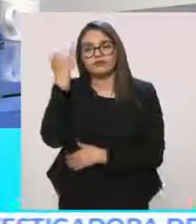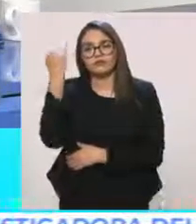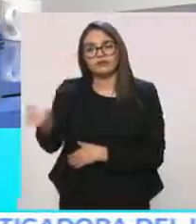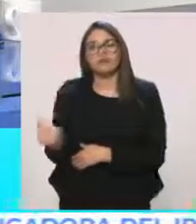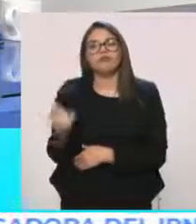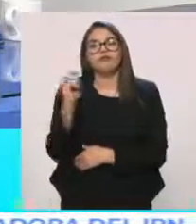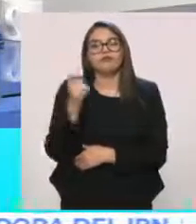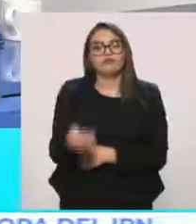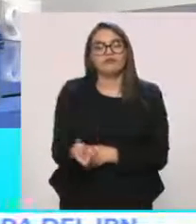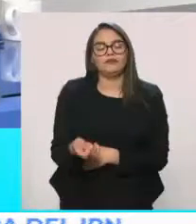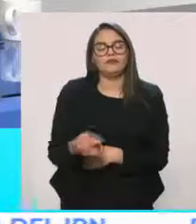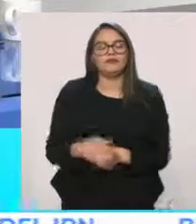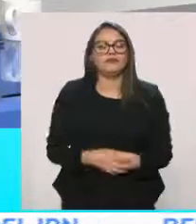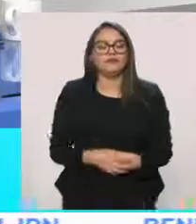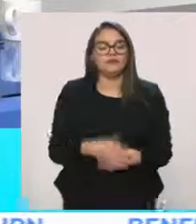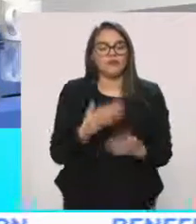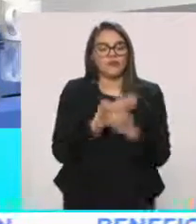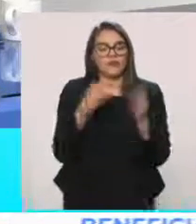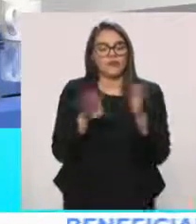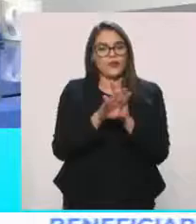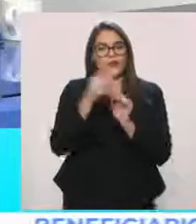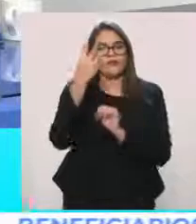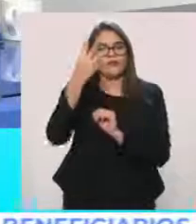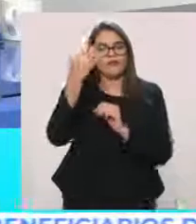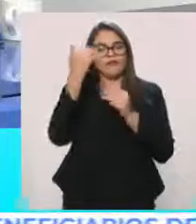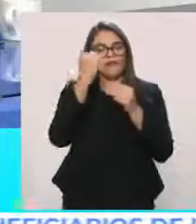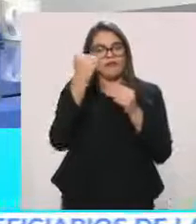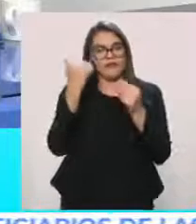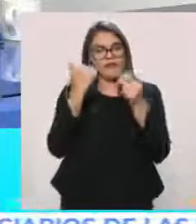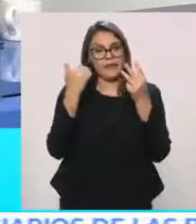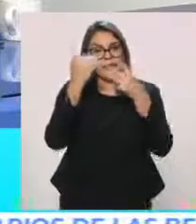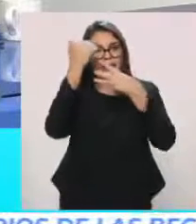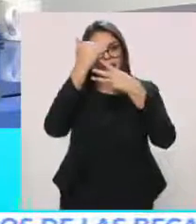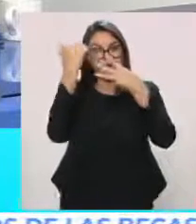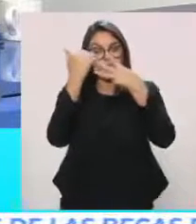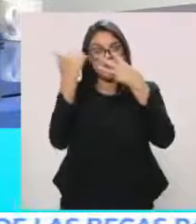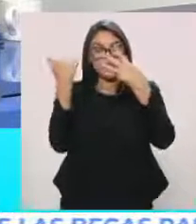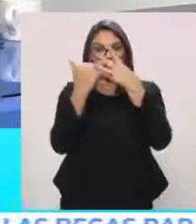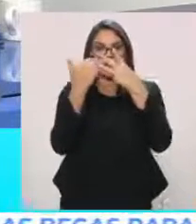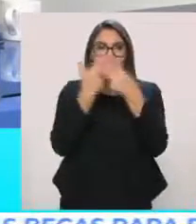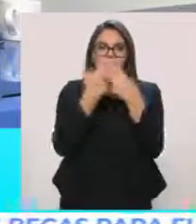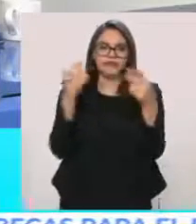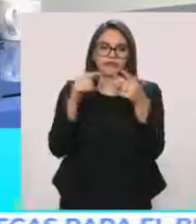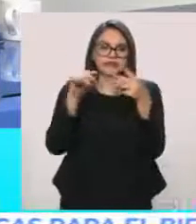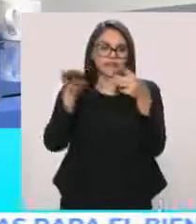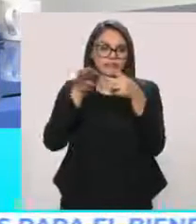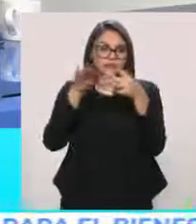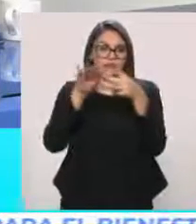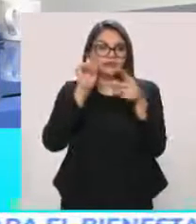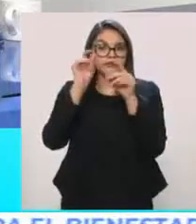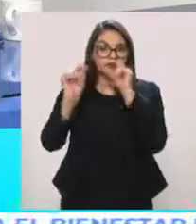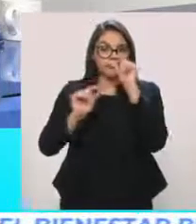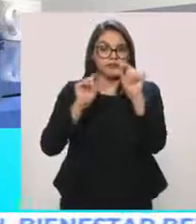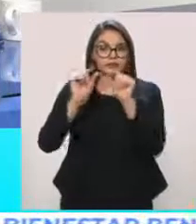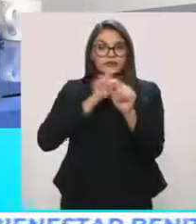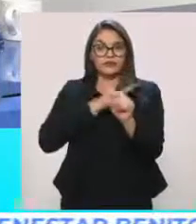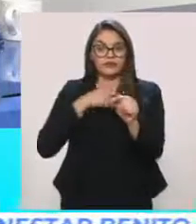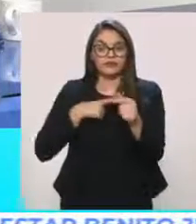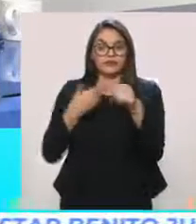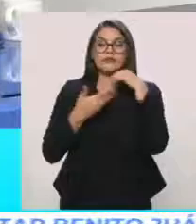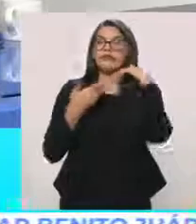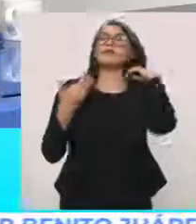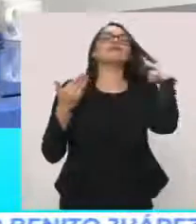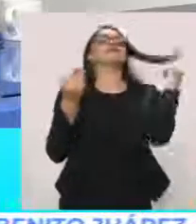etapas, que una es la inmediata por la que estamos atravesando, la intermedia en la que se hará ya difusión directa. La de hoy